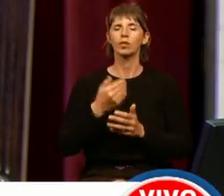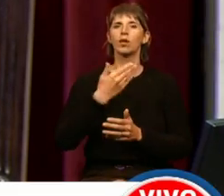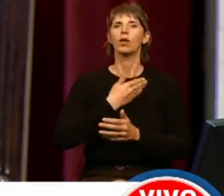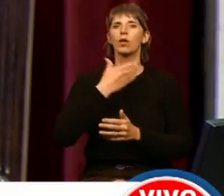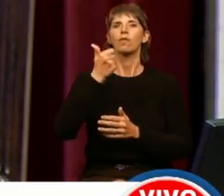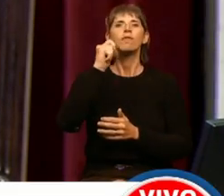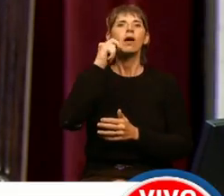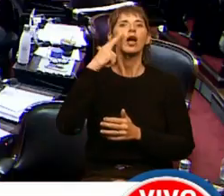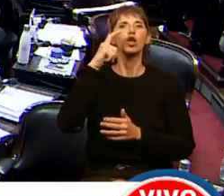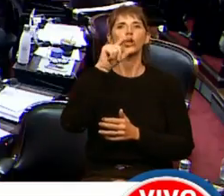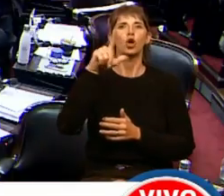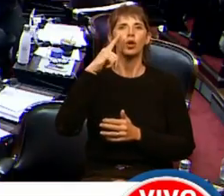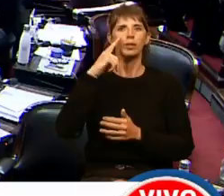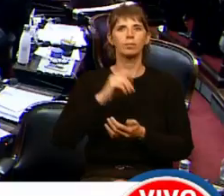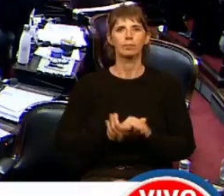li